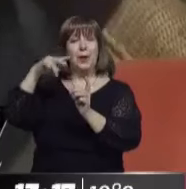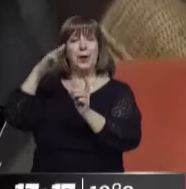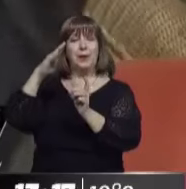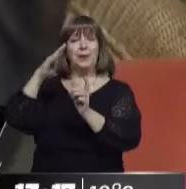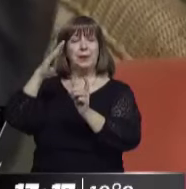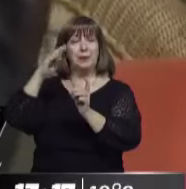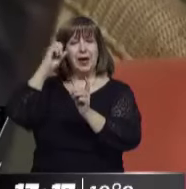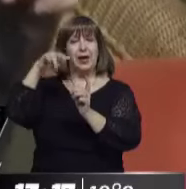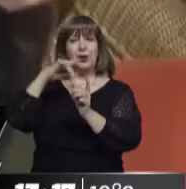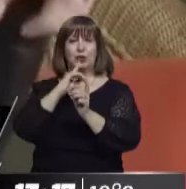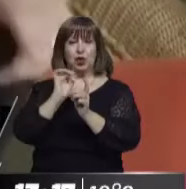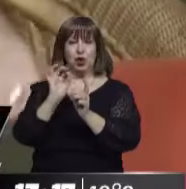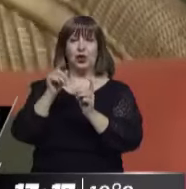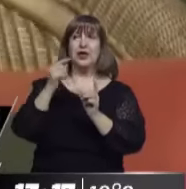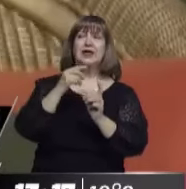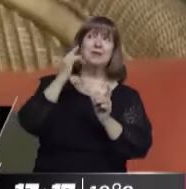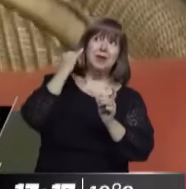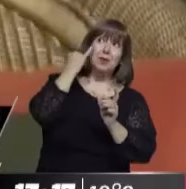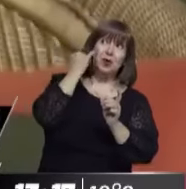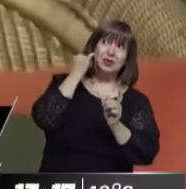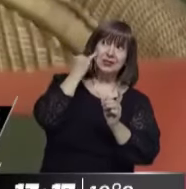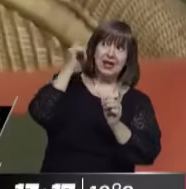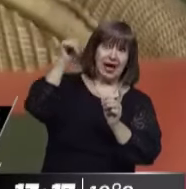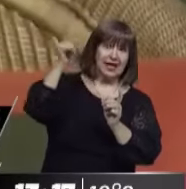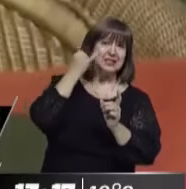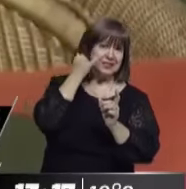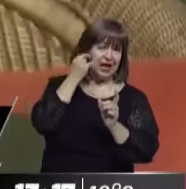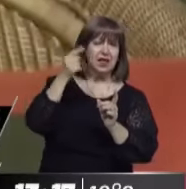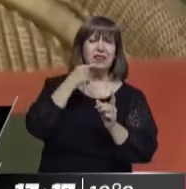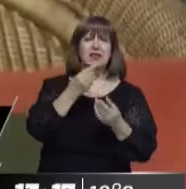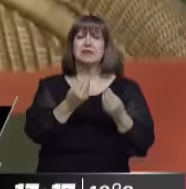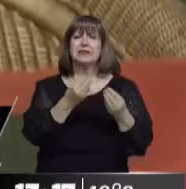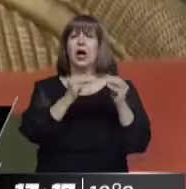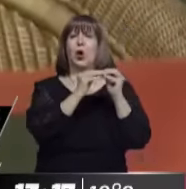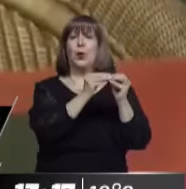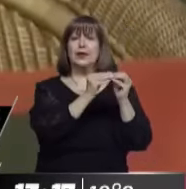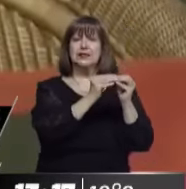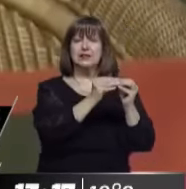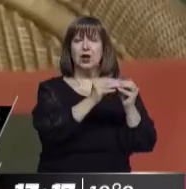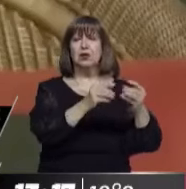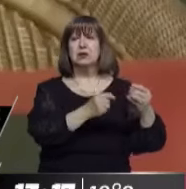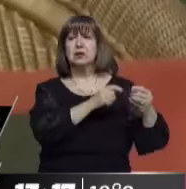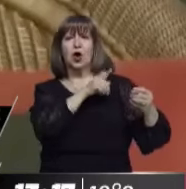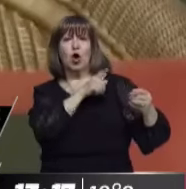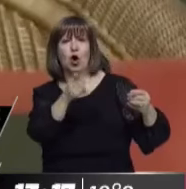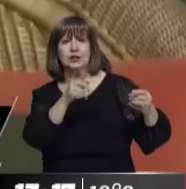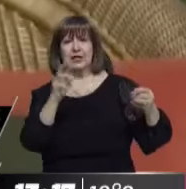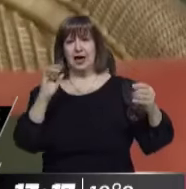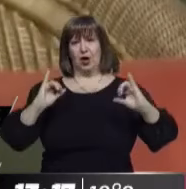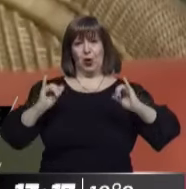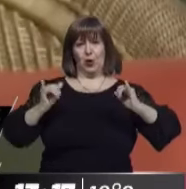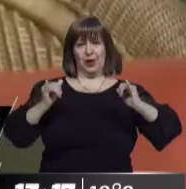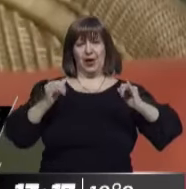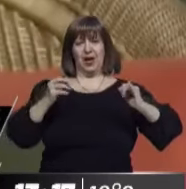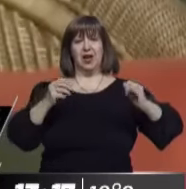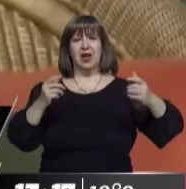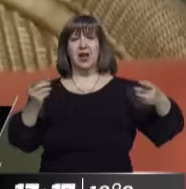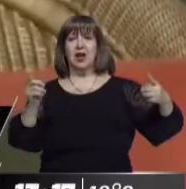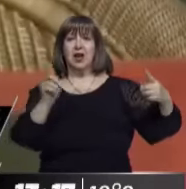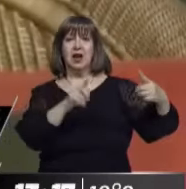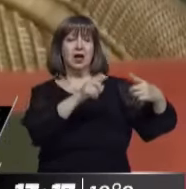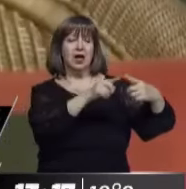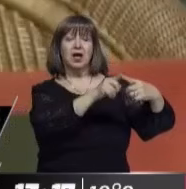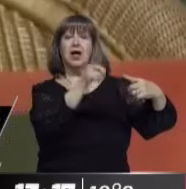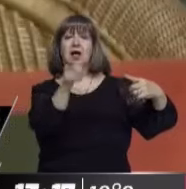es hacer un juicio y la justicia en una primera instancia no le dio cabida. La idea del juicio es ir